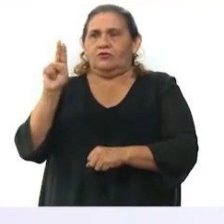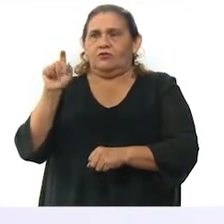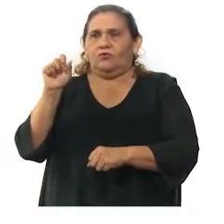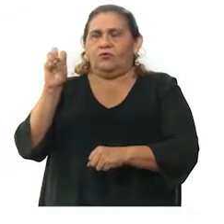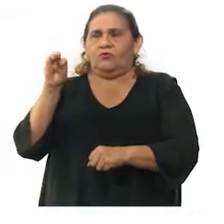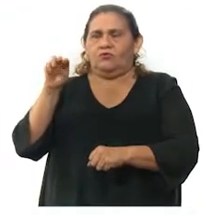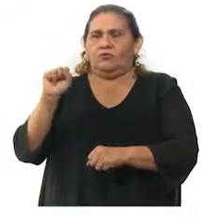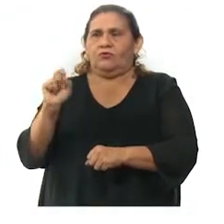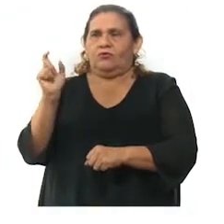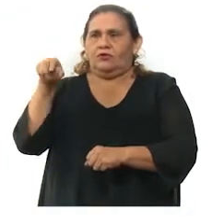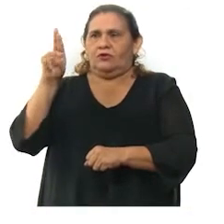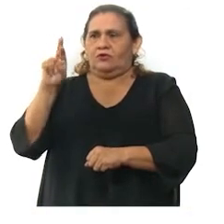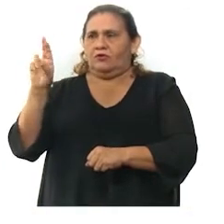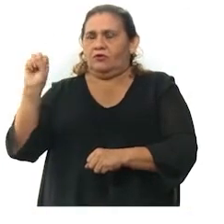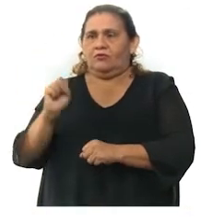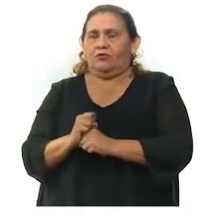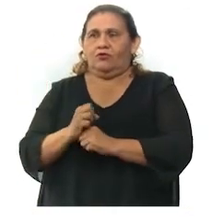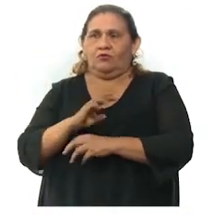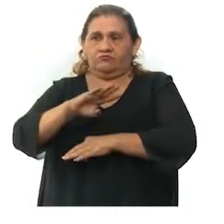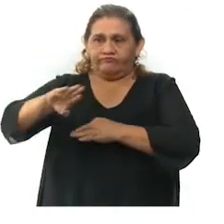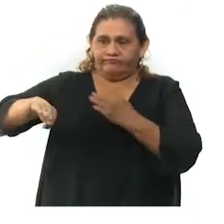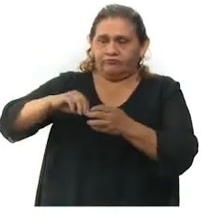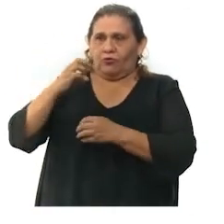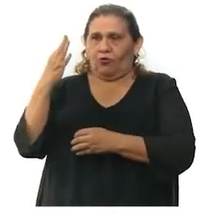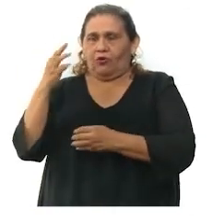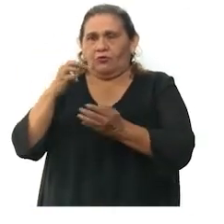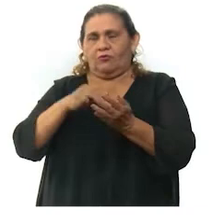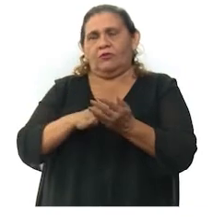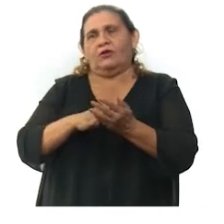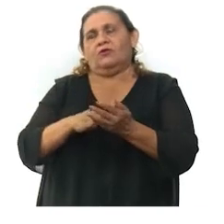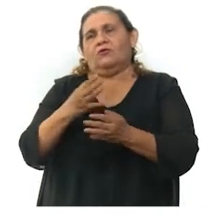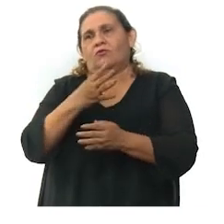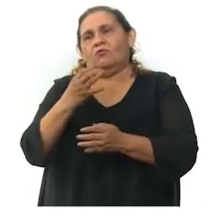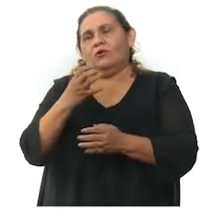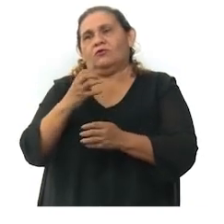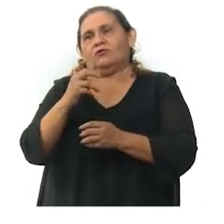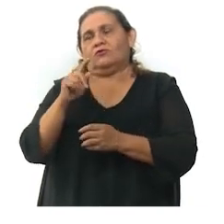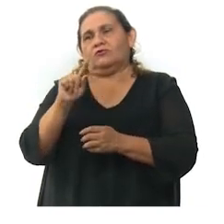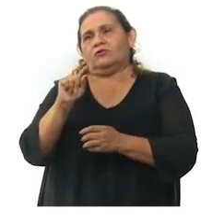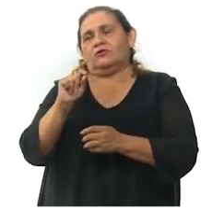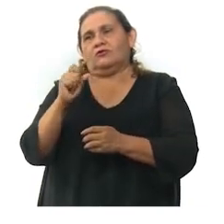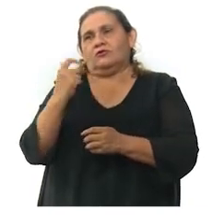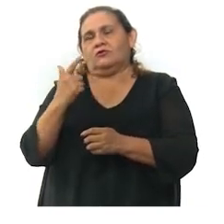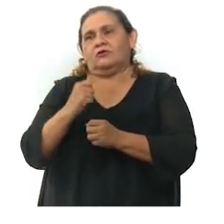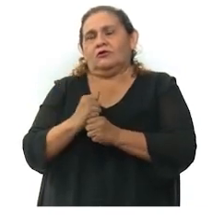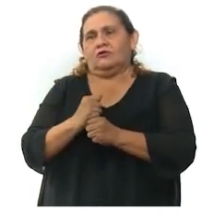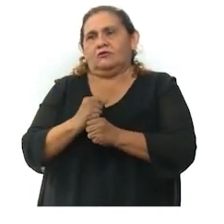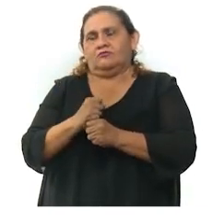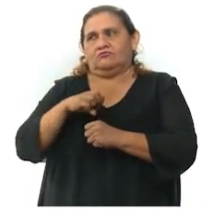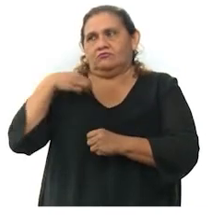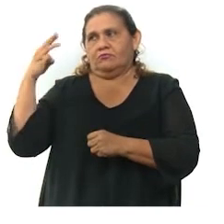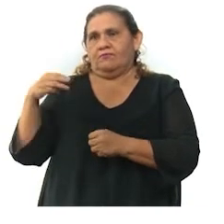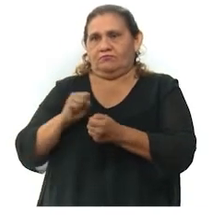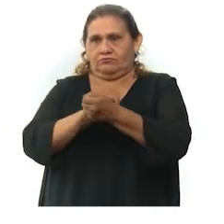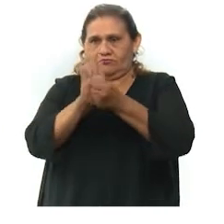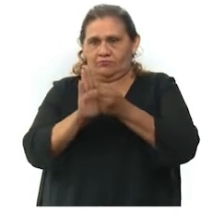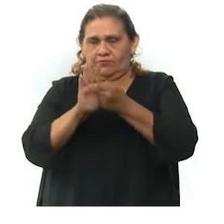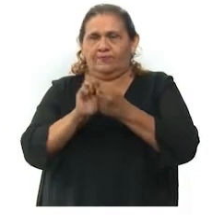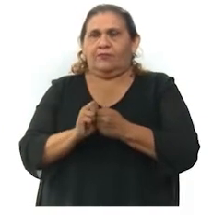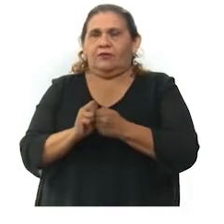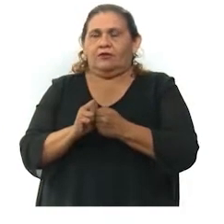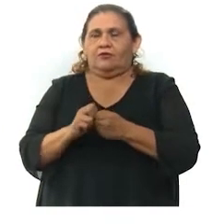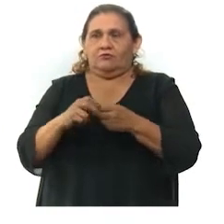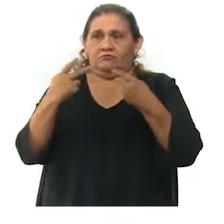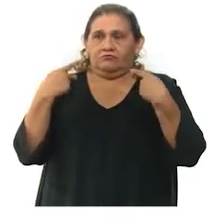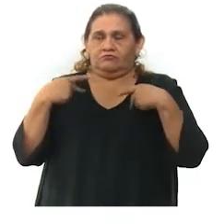Roo. En total, son 4.497 las personas fallecidas a causa del coronavirus. De los casos